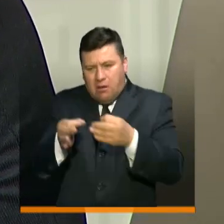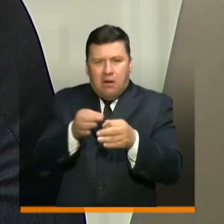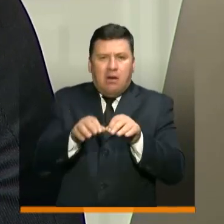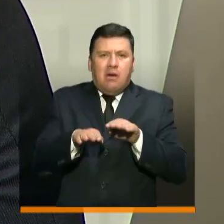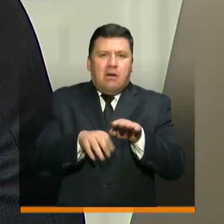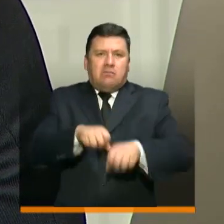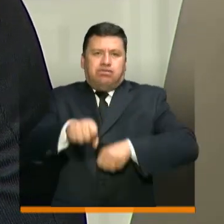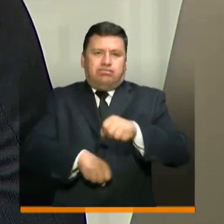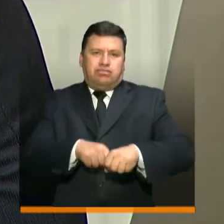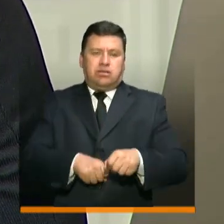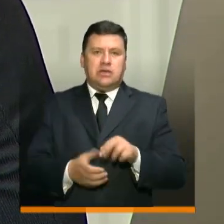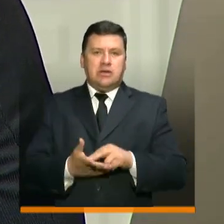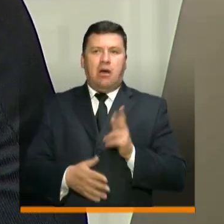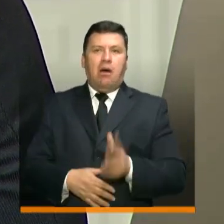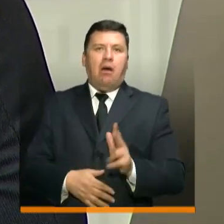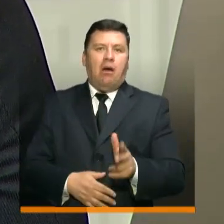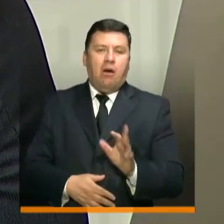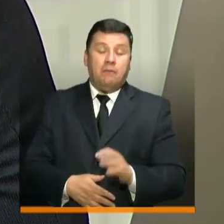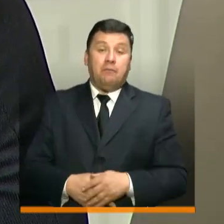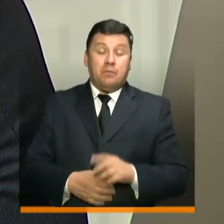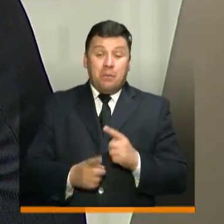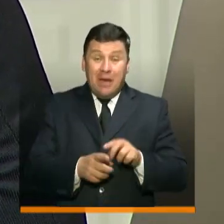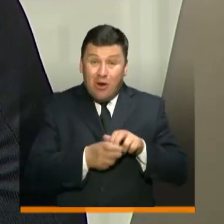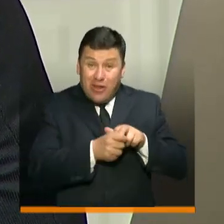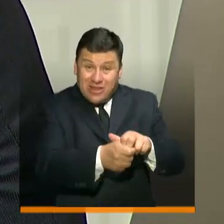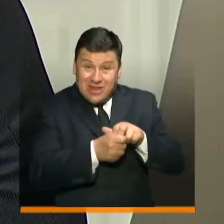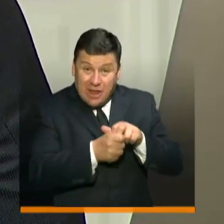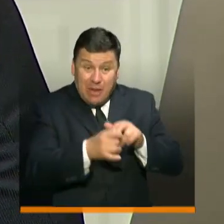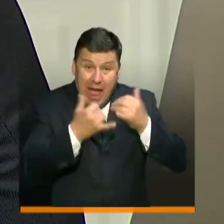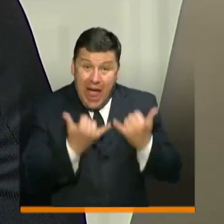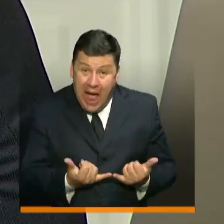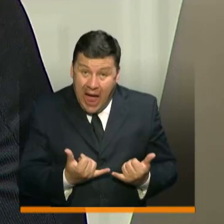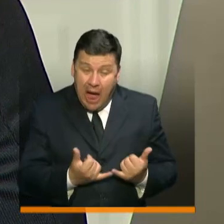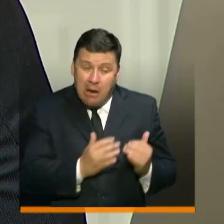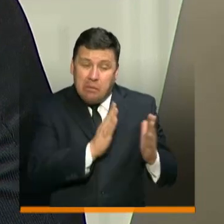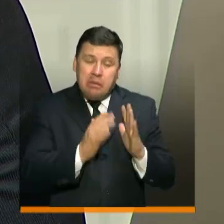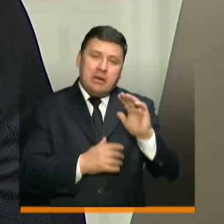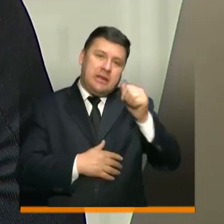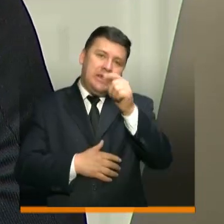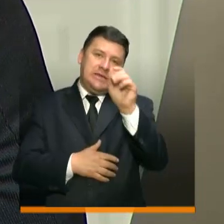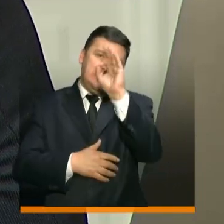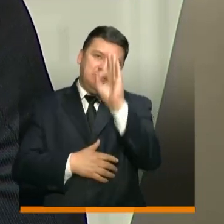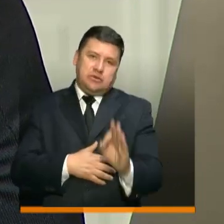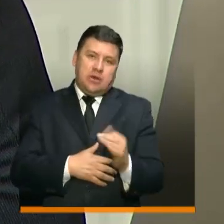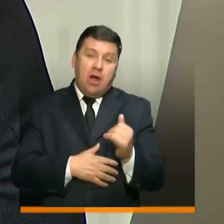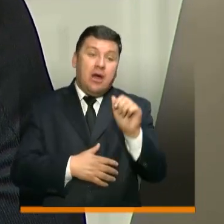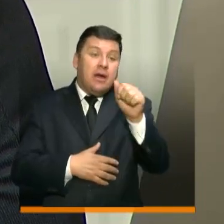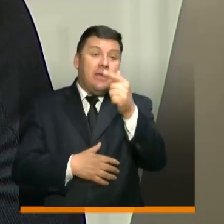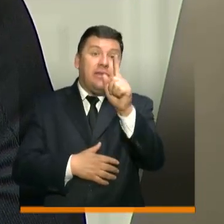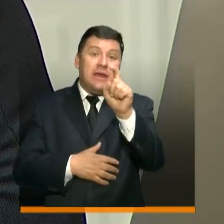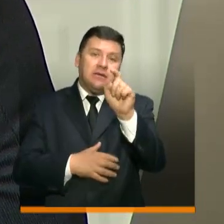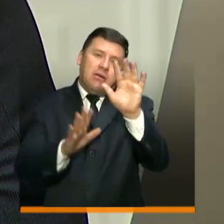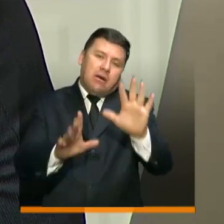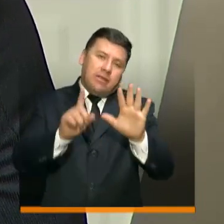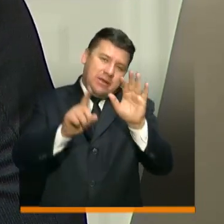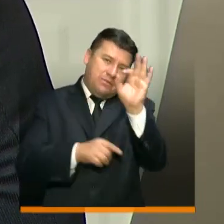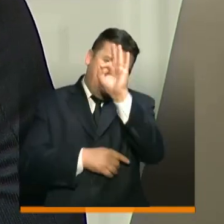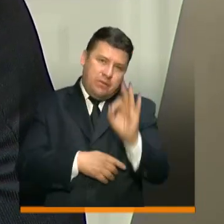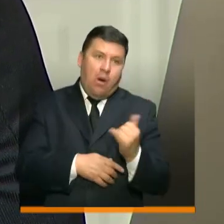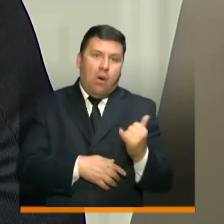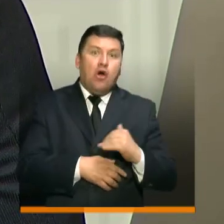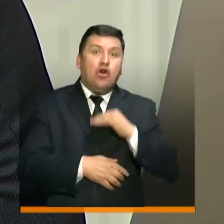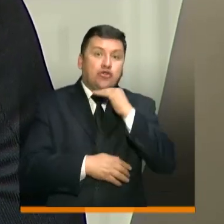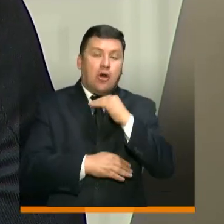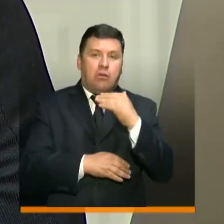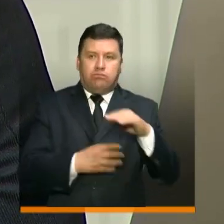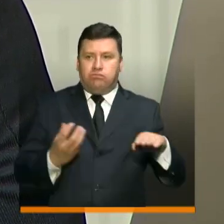una manera más segura. Pero en el transporte público en este momento estamos en el orden del 16% de esa capacidad que existe en